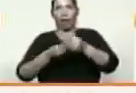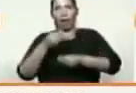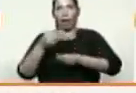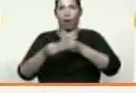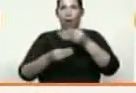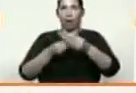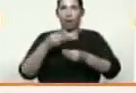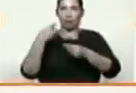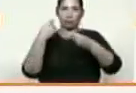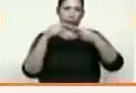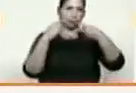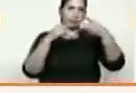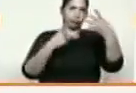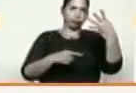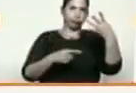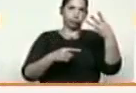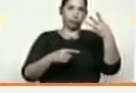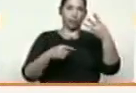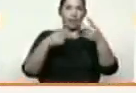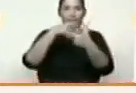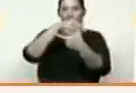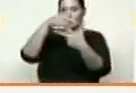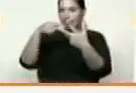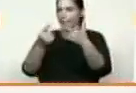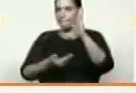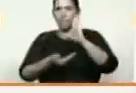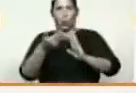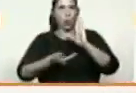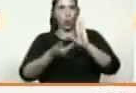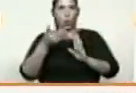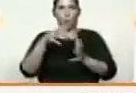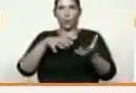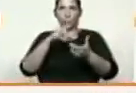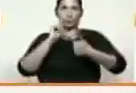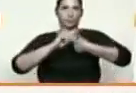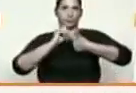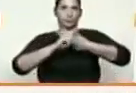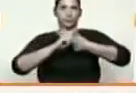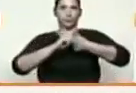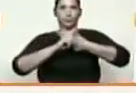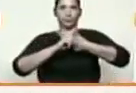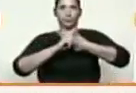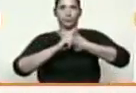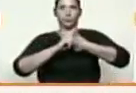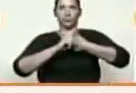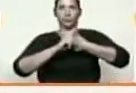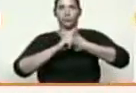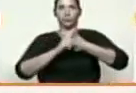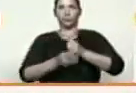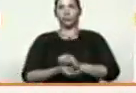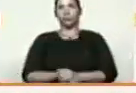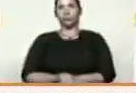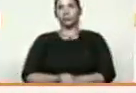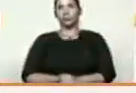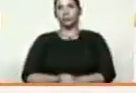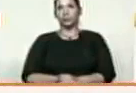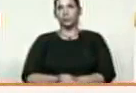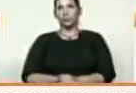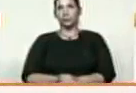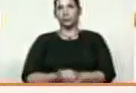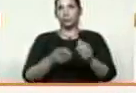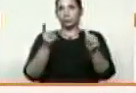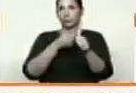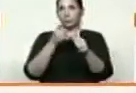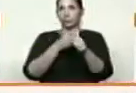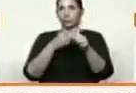varios hechos, pero tres hechos fundamentales. Uno, muy olvidado por cierto, la primera